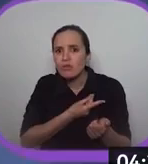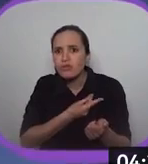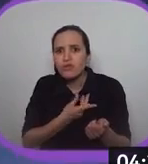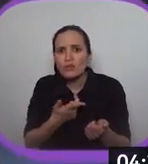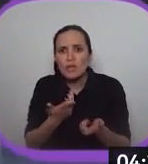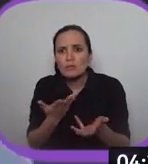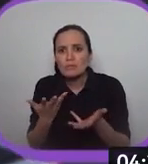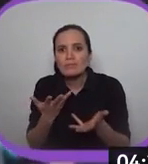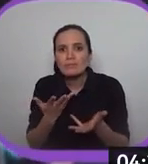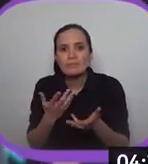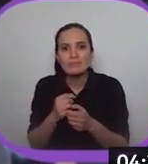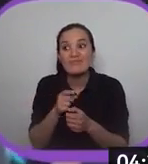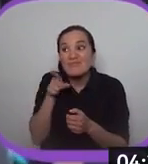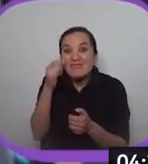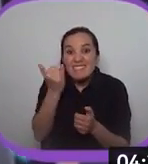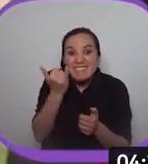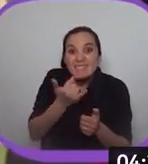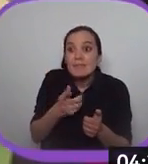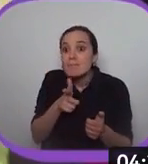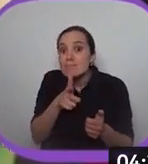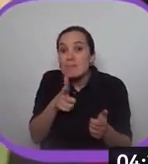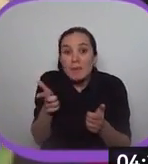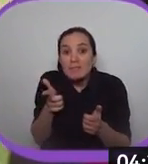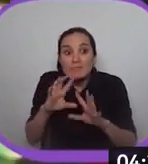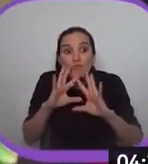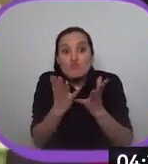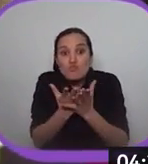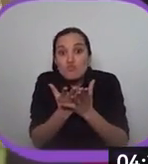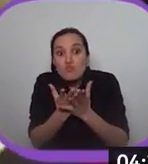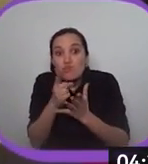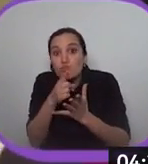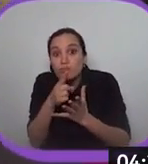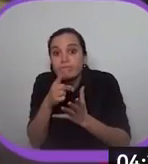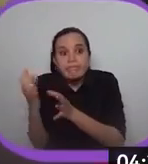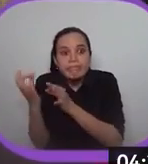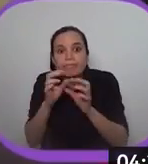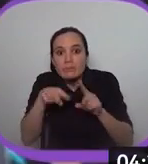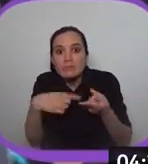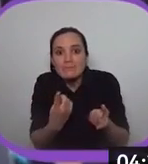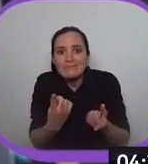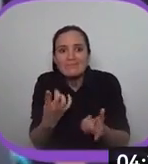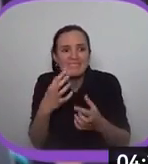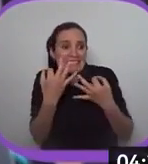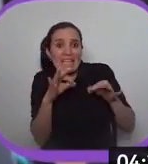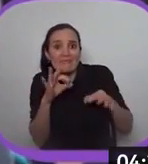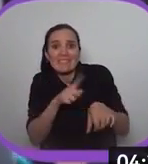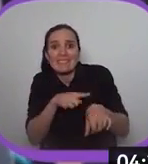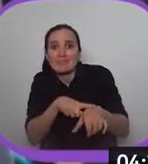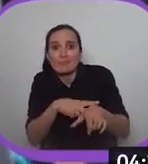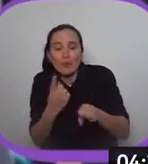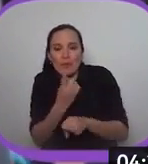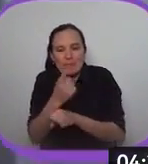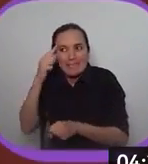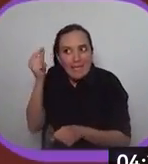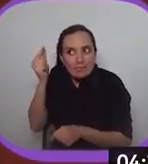Agura, Stanford, ¿dónde está Sage? Kalos la tiene, y yo creo que se dirige de vuelta a Vandal. Bert, no podremos rescatarla a tiempo. Tengo